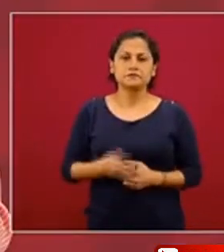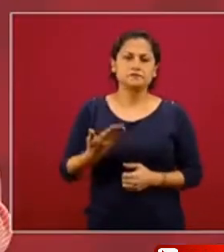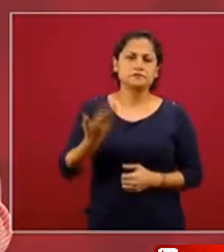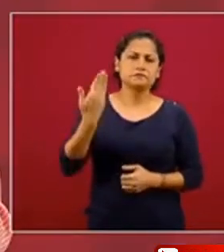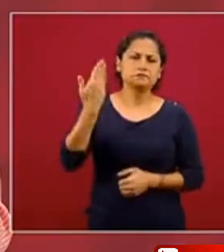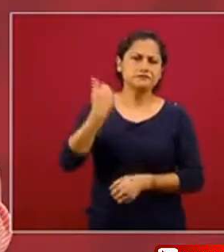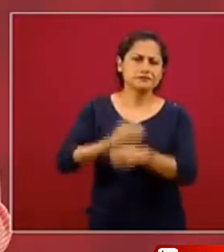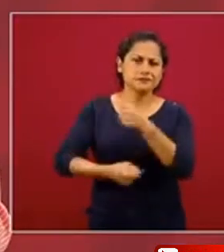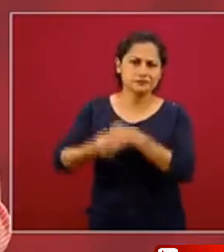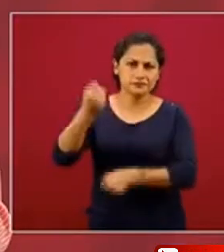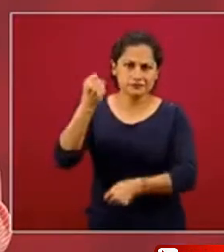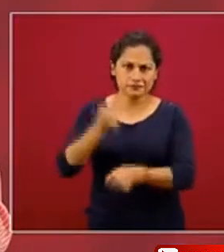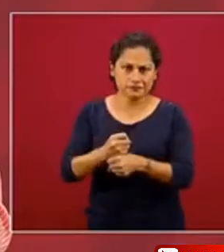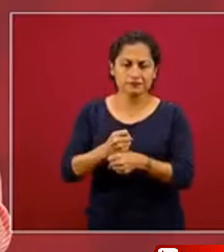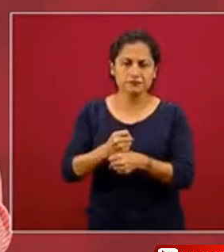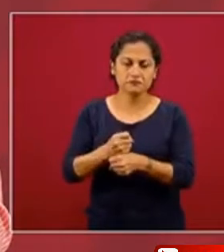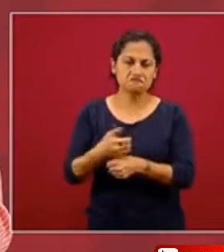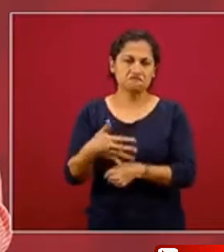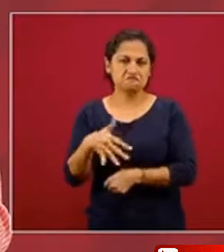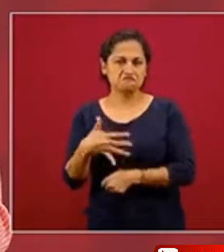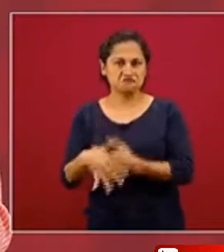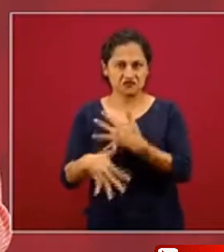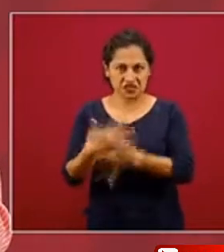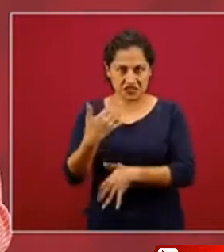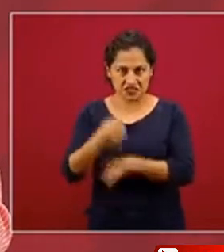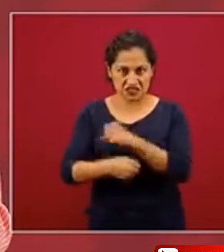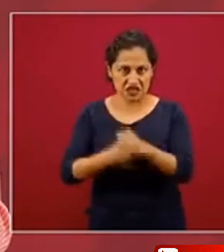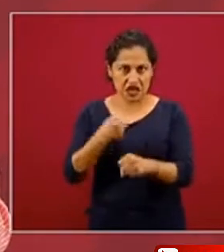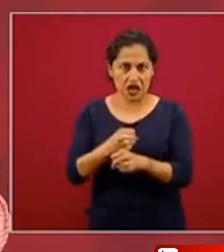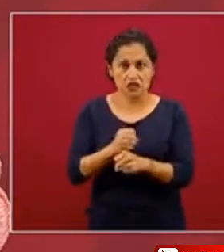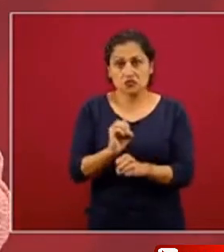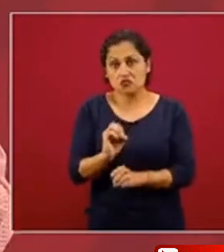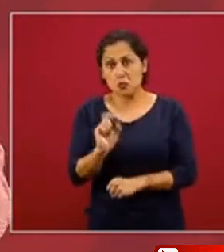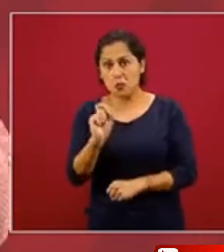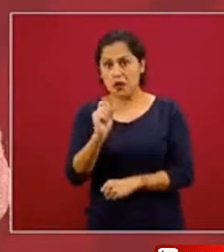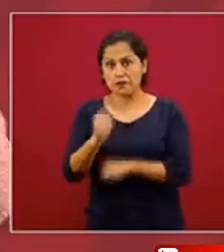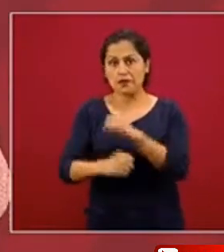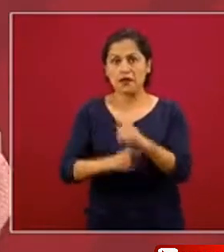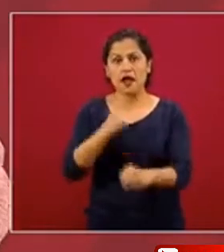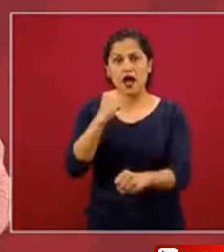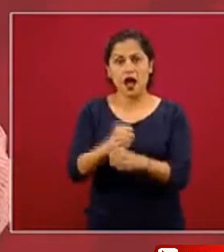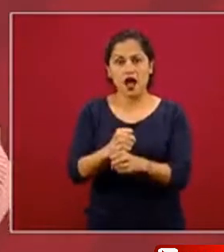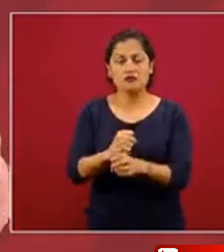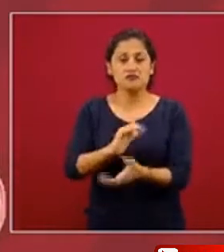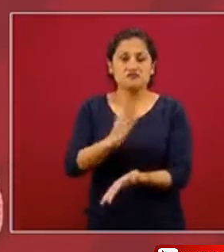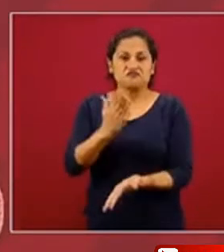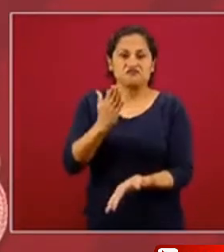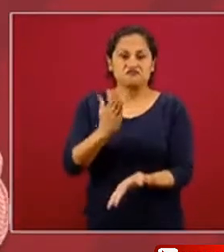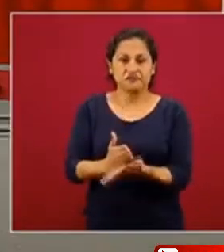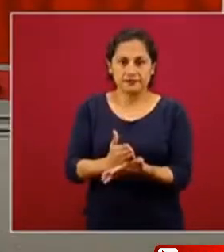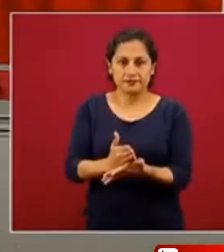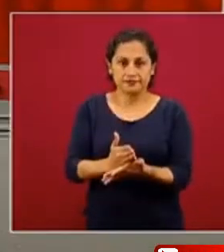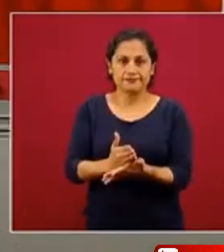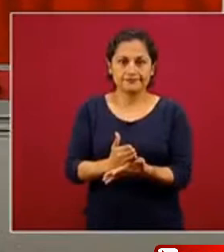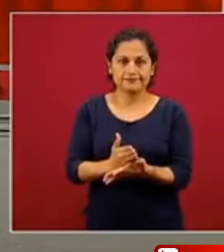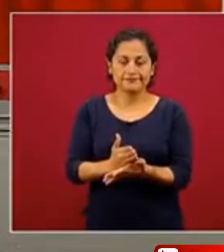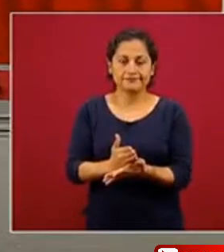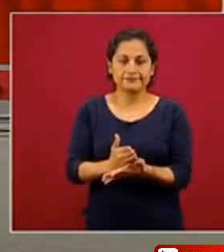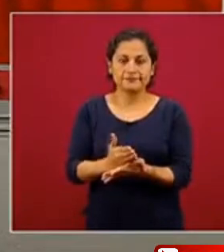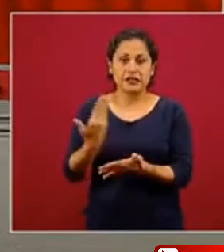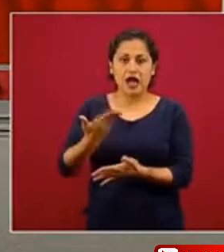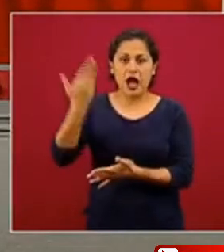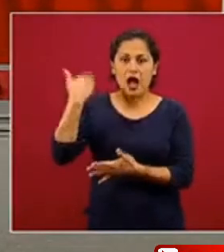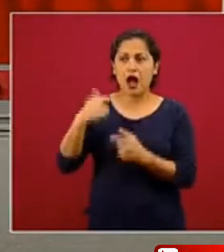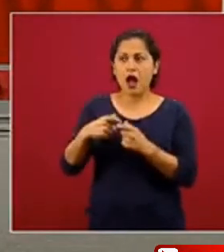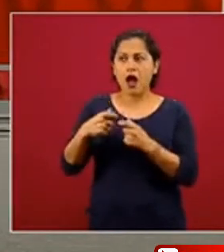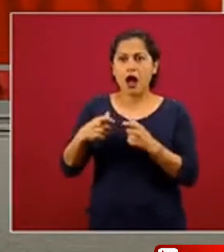varios años, unos 15 años, quizá 20 años, dejó de crecer a una velocidad suficiente